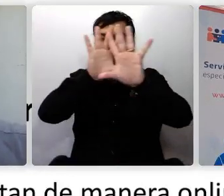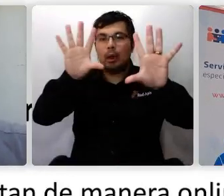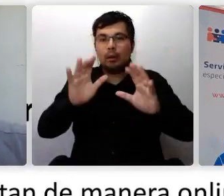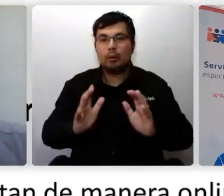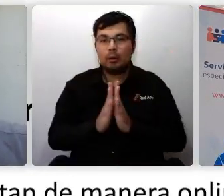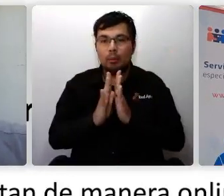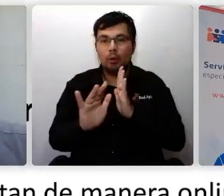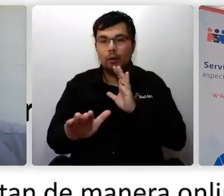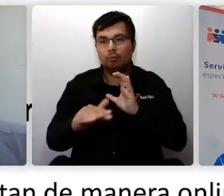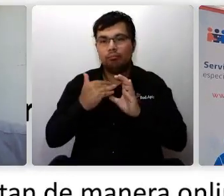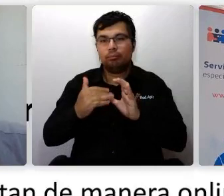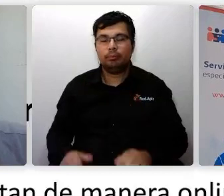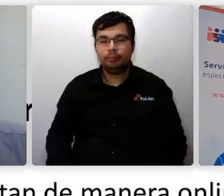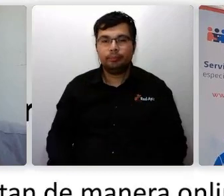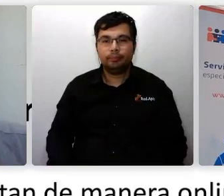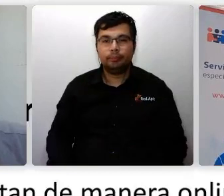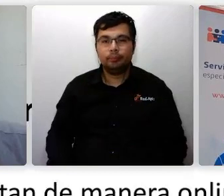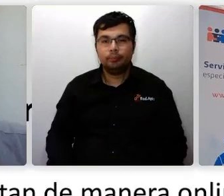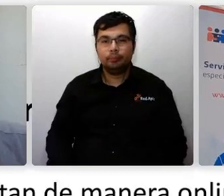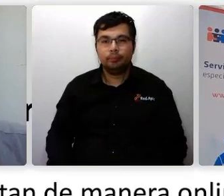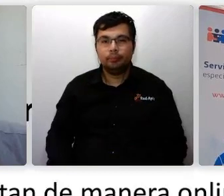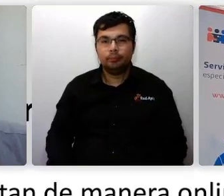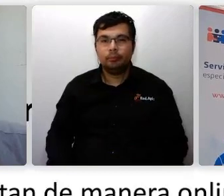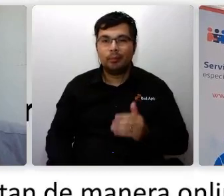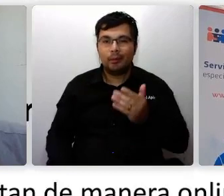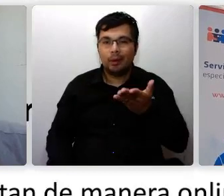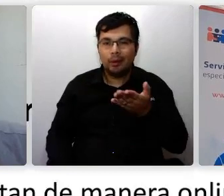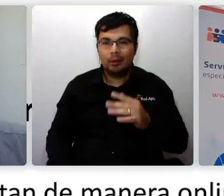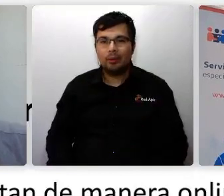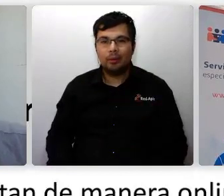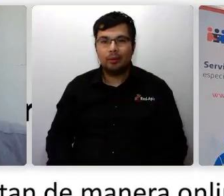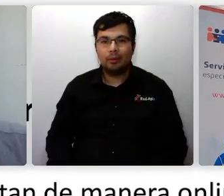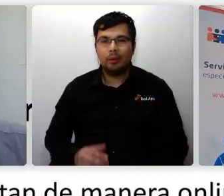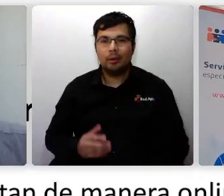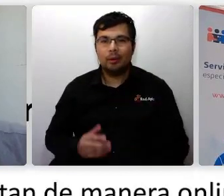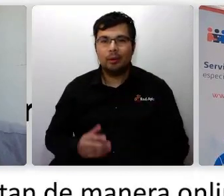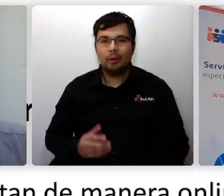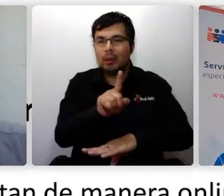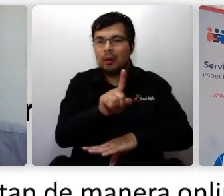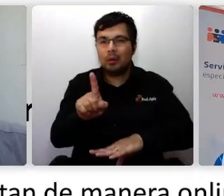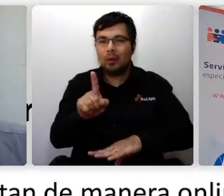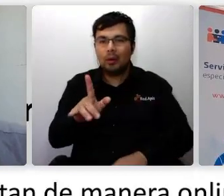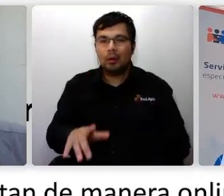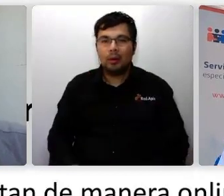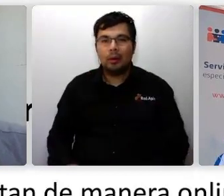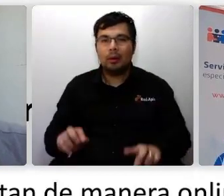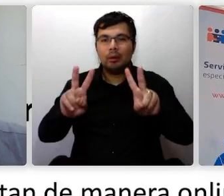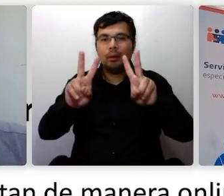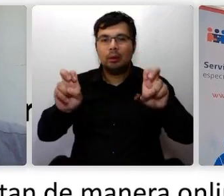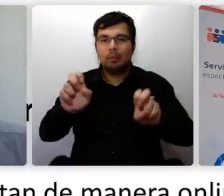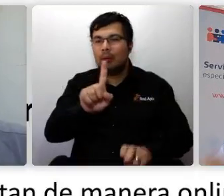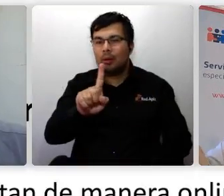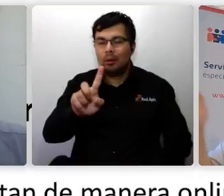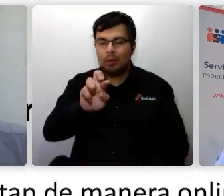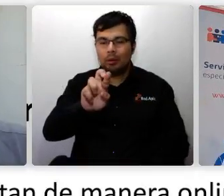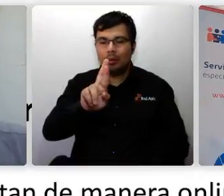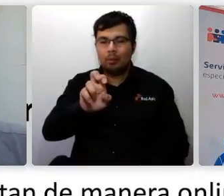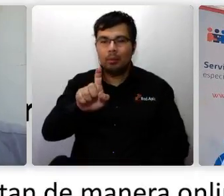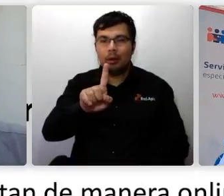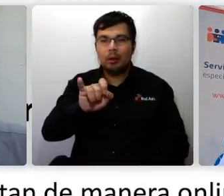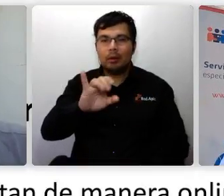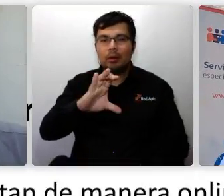Ahí nosotros, eso de que prescriban, no. Esa cuestión no va a pasar. Lamentablemente no pasan. Esas multas